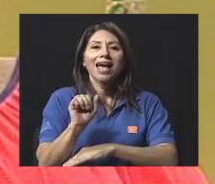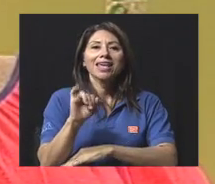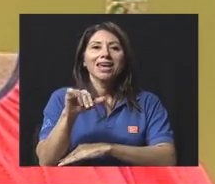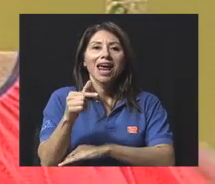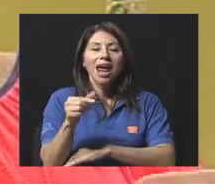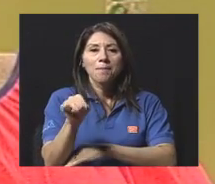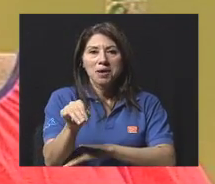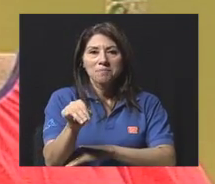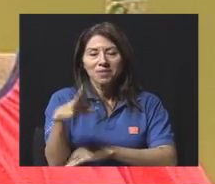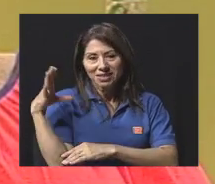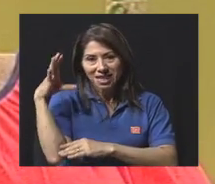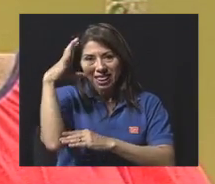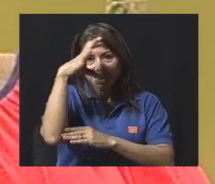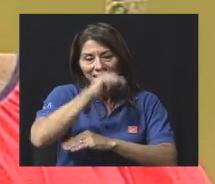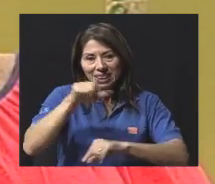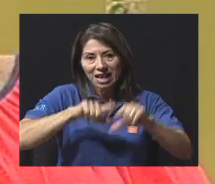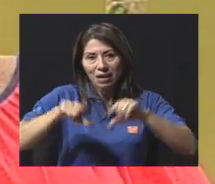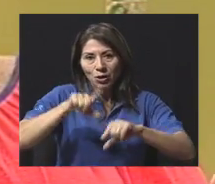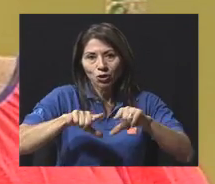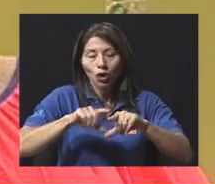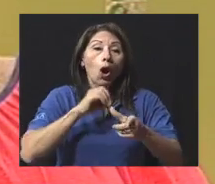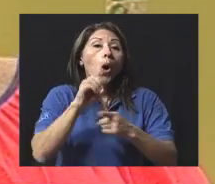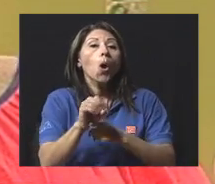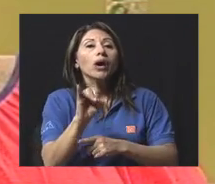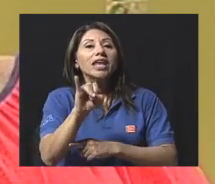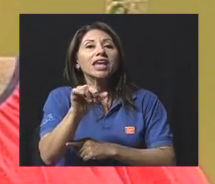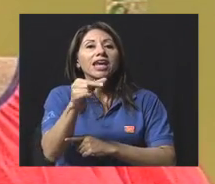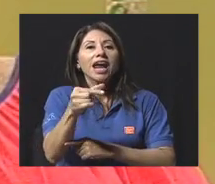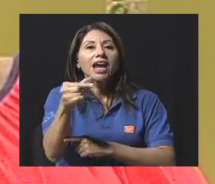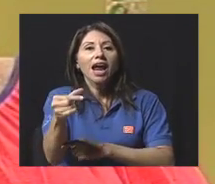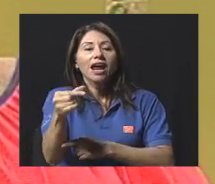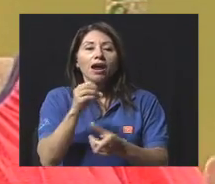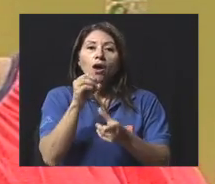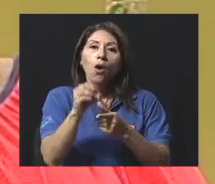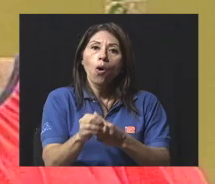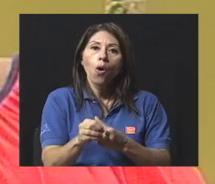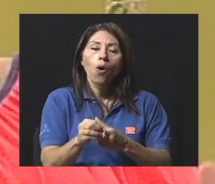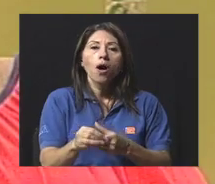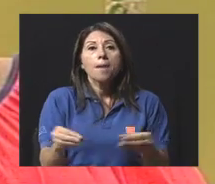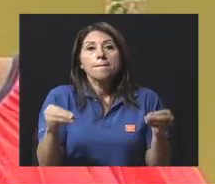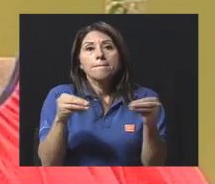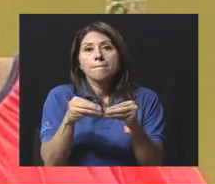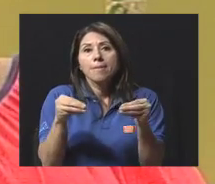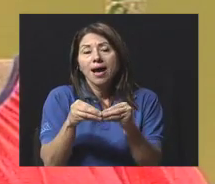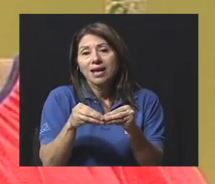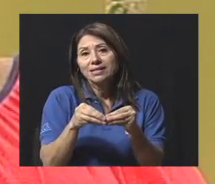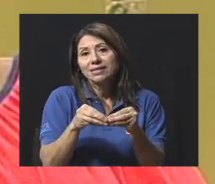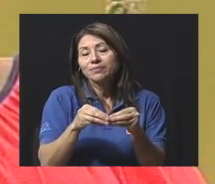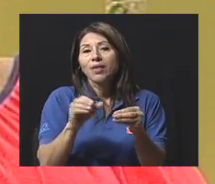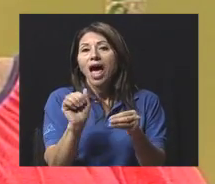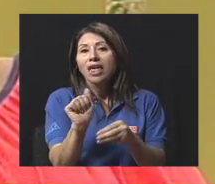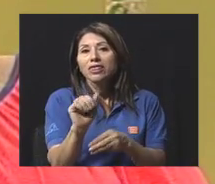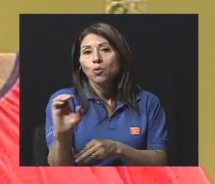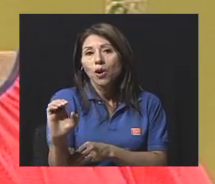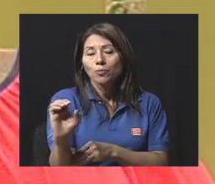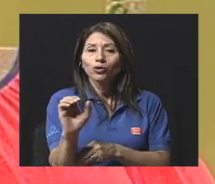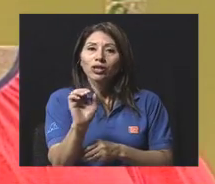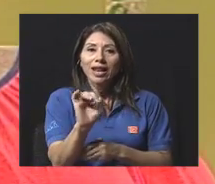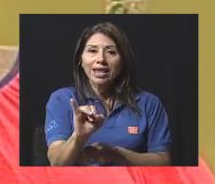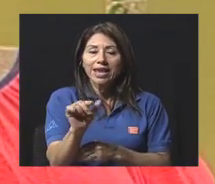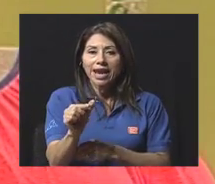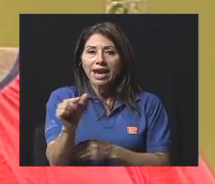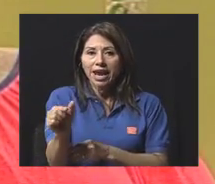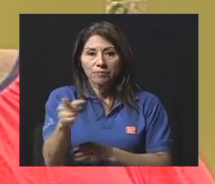laboratorio y si no después se detecta igg o el aumento de los títulos de igg que es otro tipo de anticuerpos que producimos